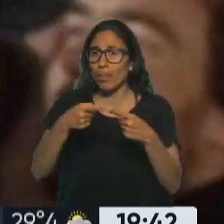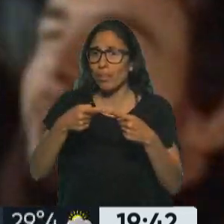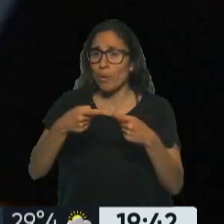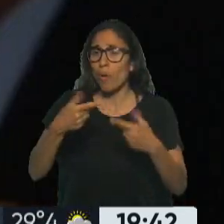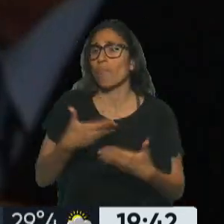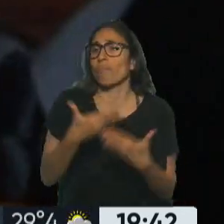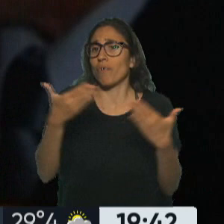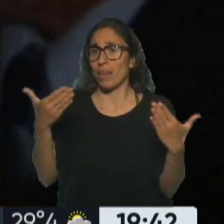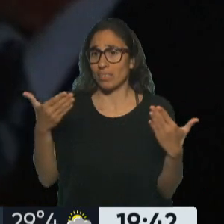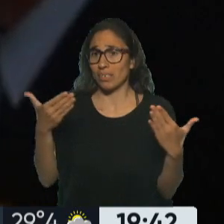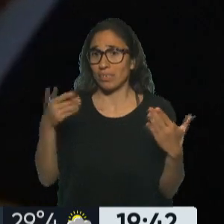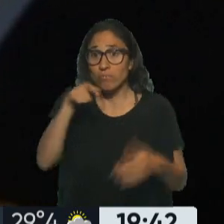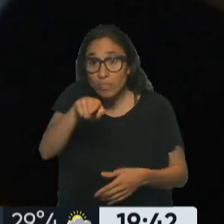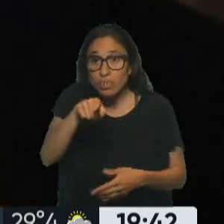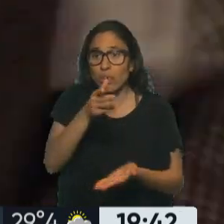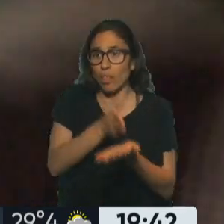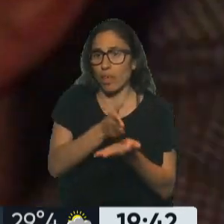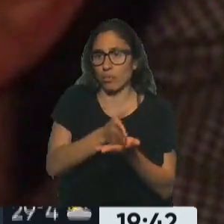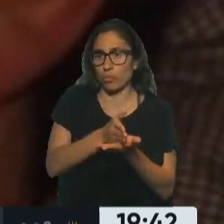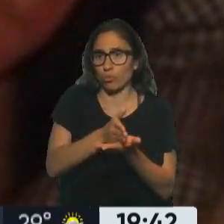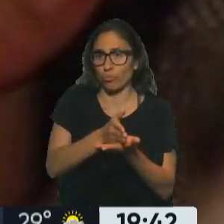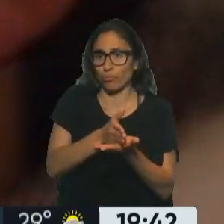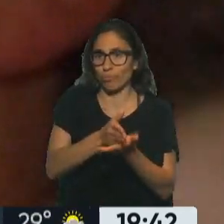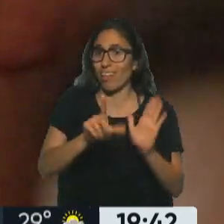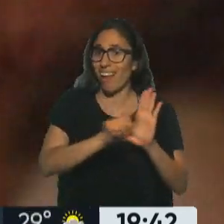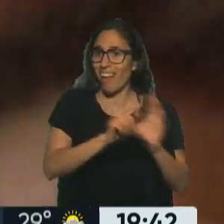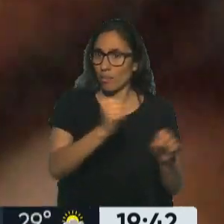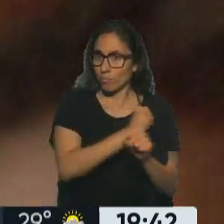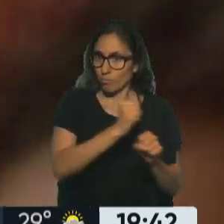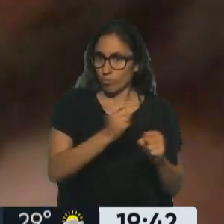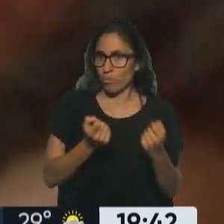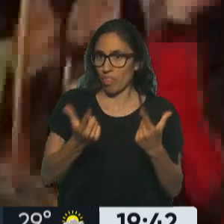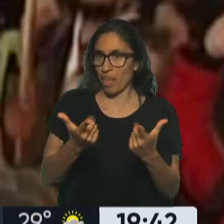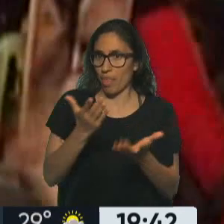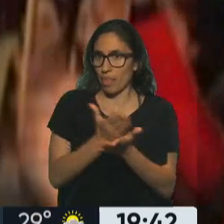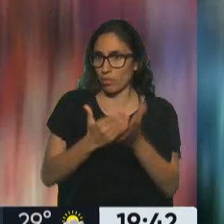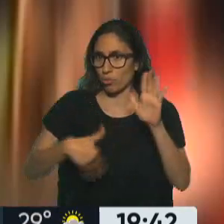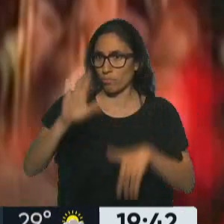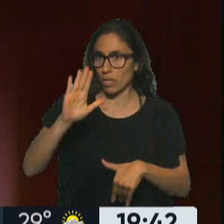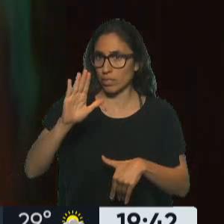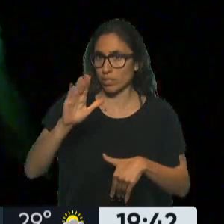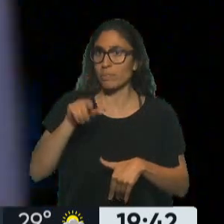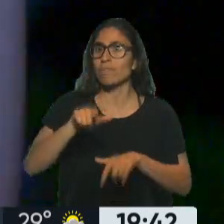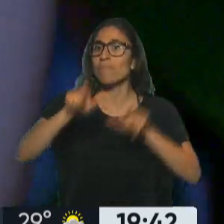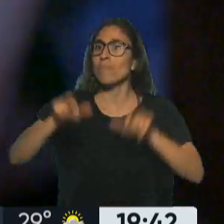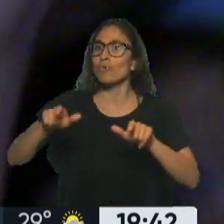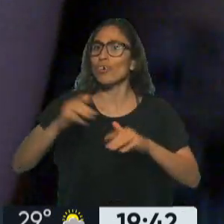ampa amplía derecho fundamentalmente la gente y me parece que esto es lo